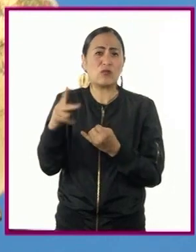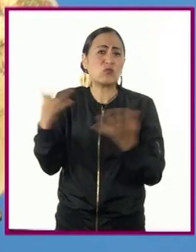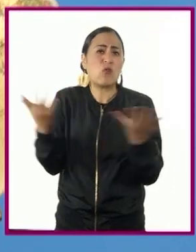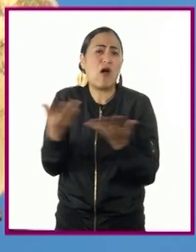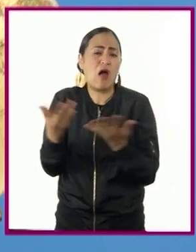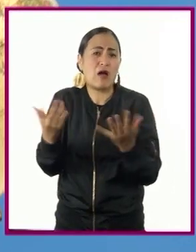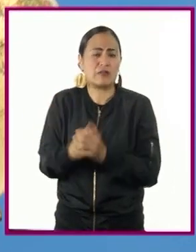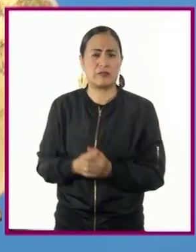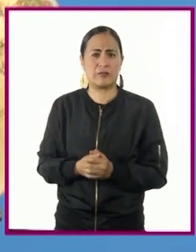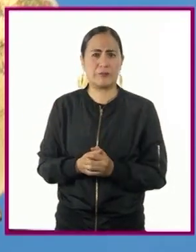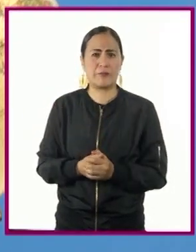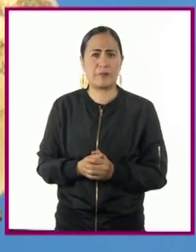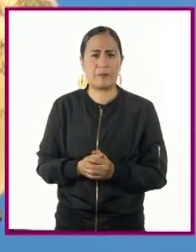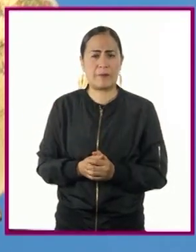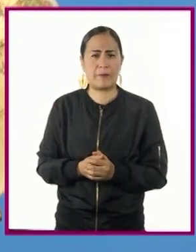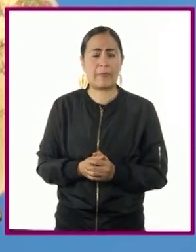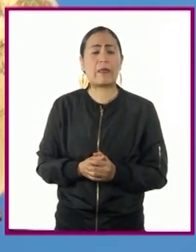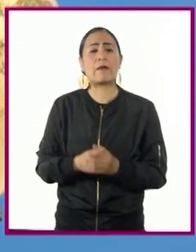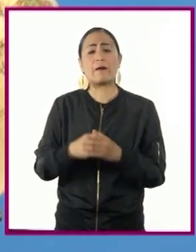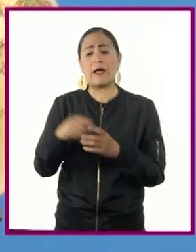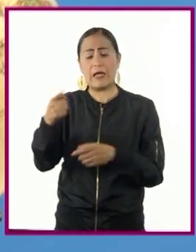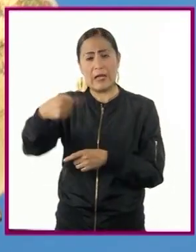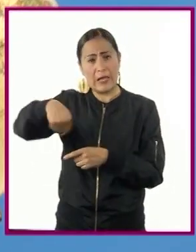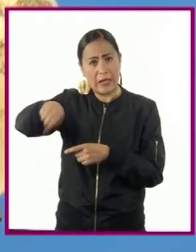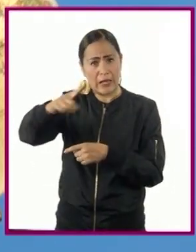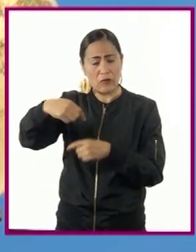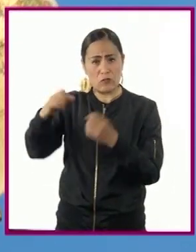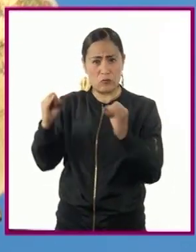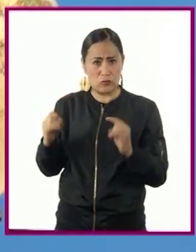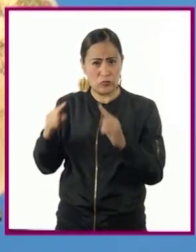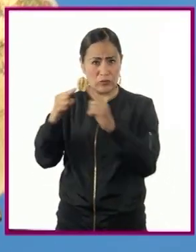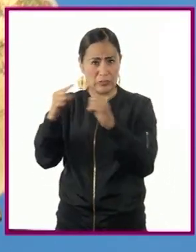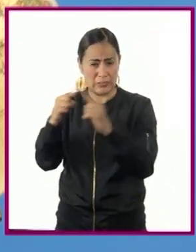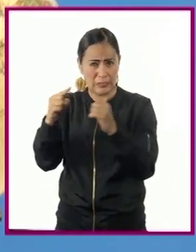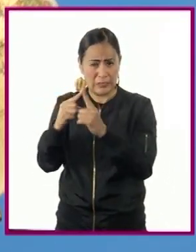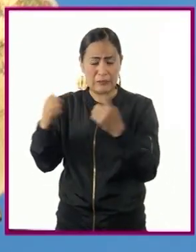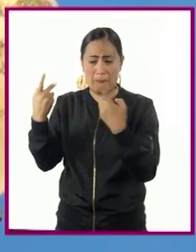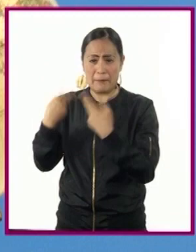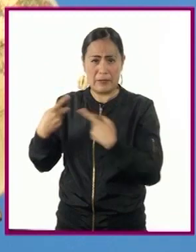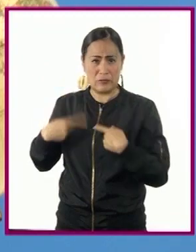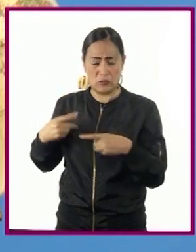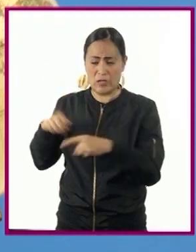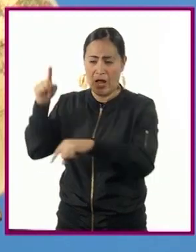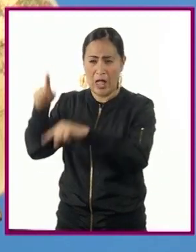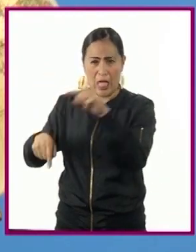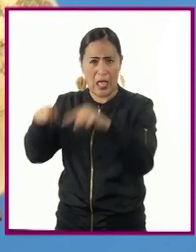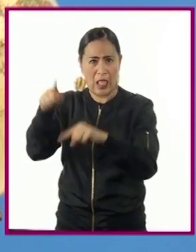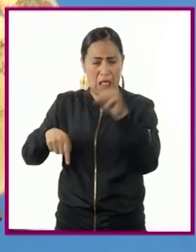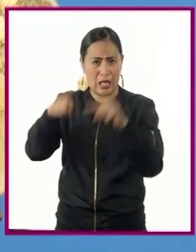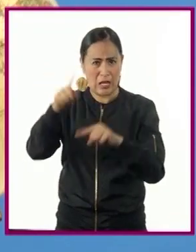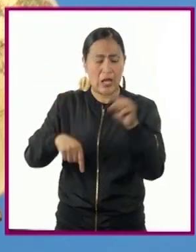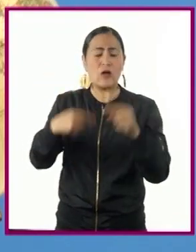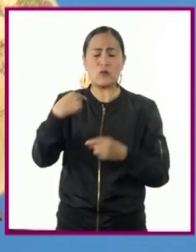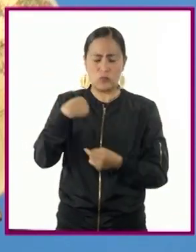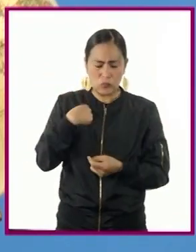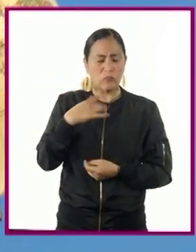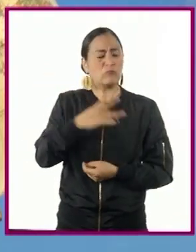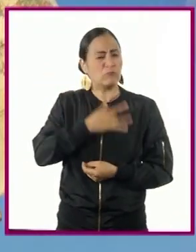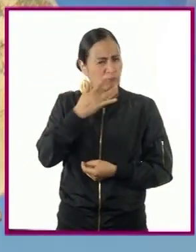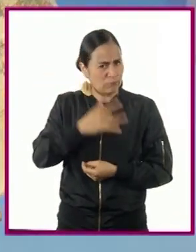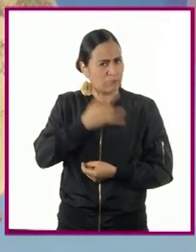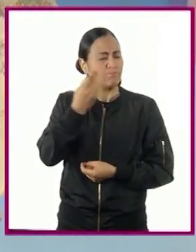y despojar de una vez a esta clase de los elementos que sirven de apoyo a su funesto dominio, cree indispensable.